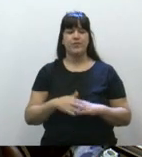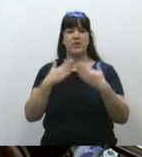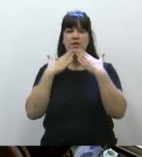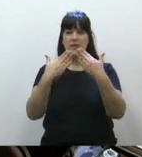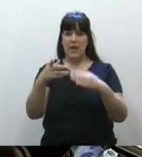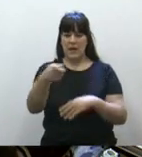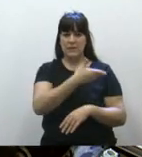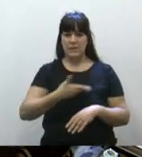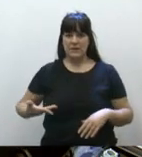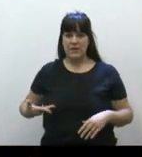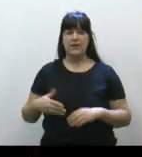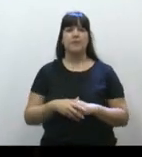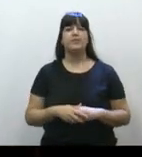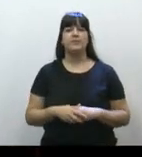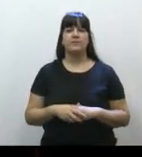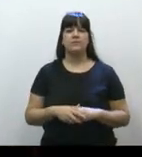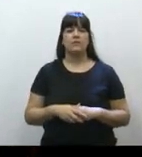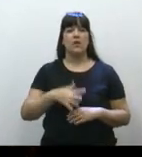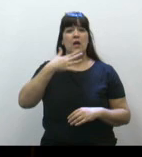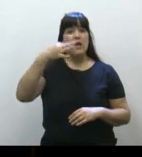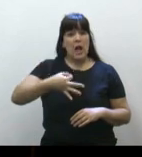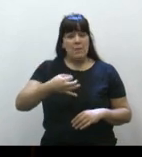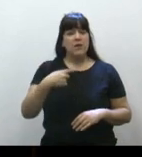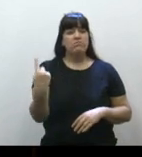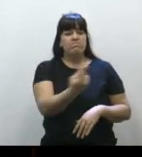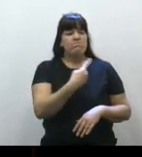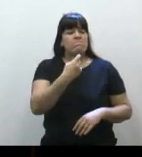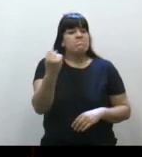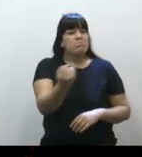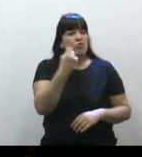realmente es importante reflexionar